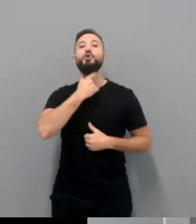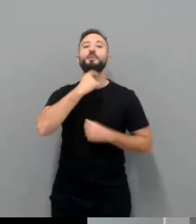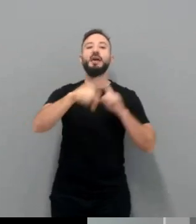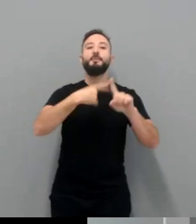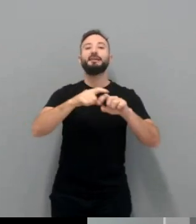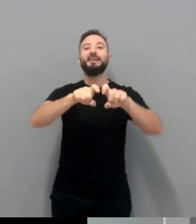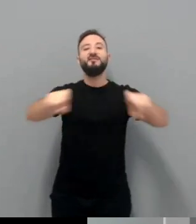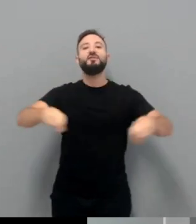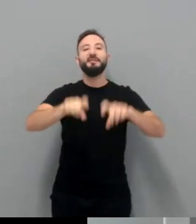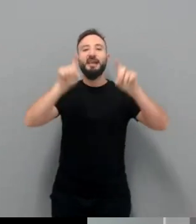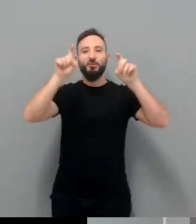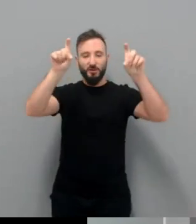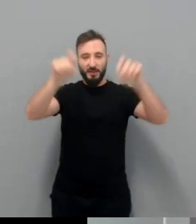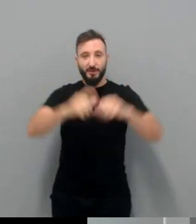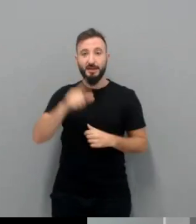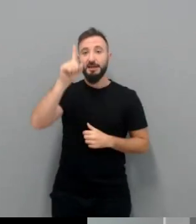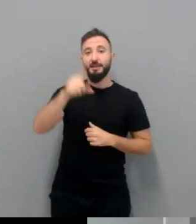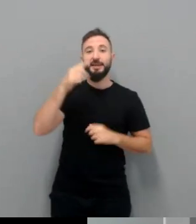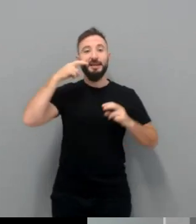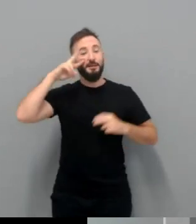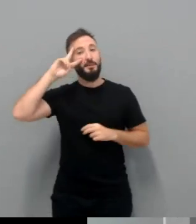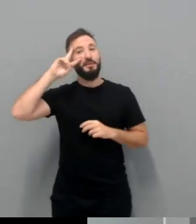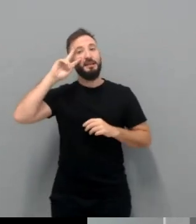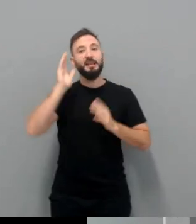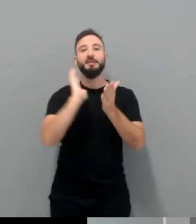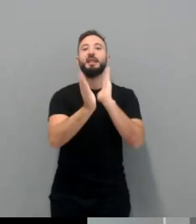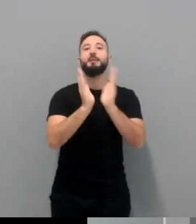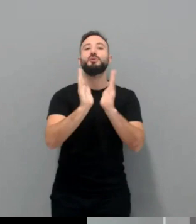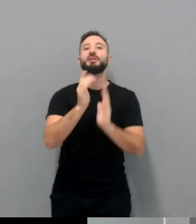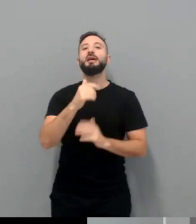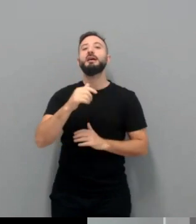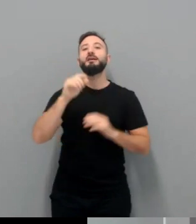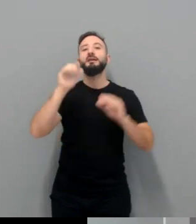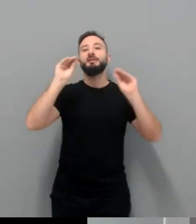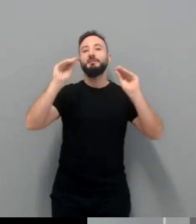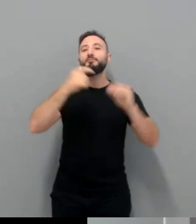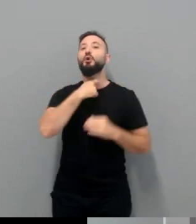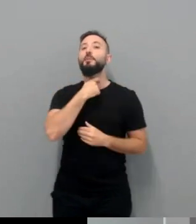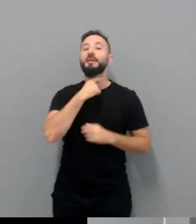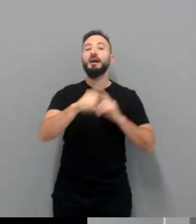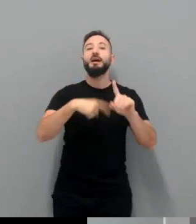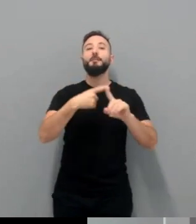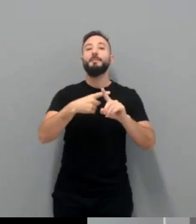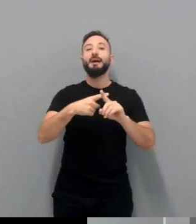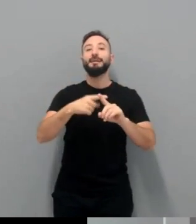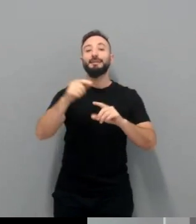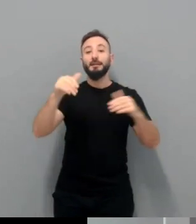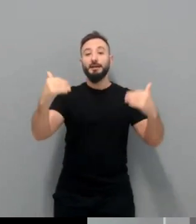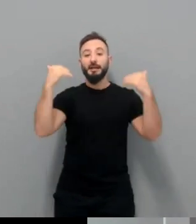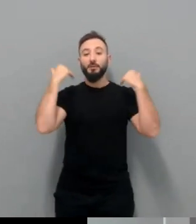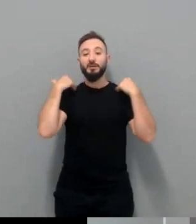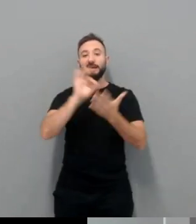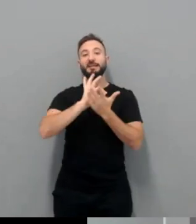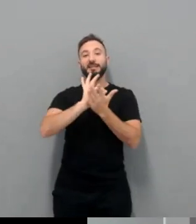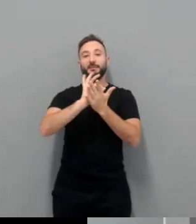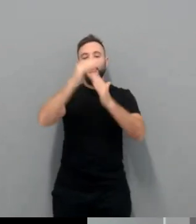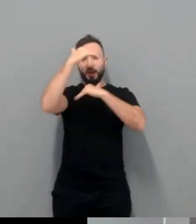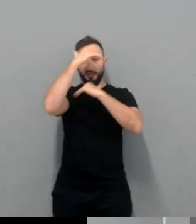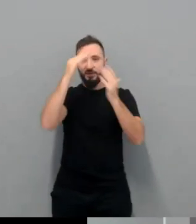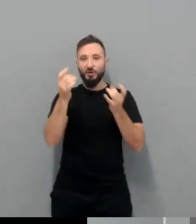educativa, especialista en pedagogía terapéutica, diplomada en magisterio, y ella es la responsable de servicio de atención temprana de Aspace